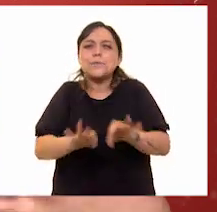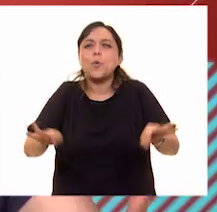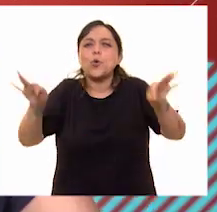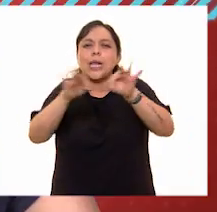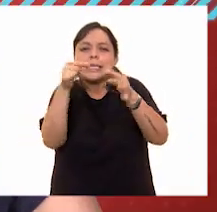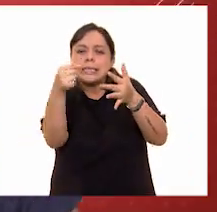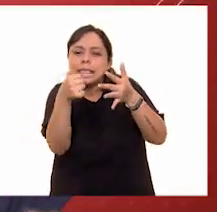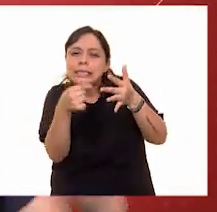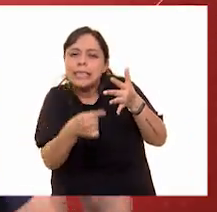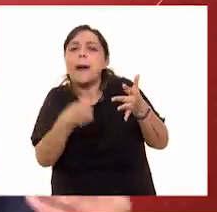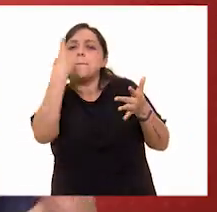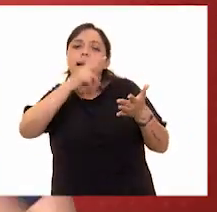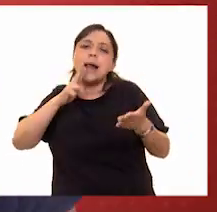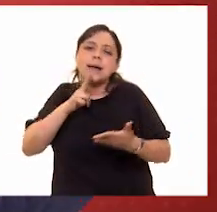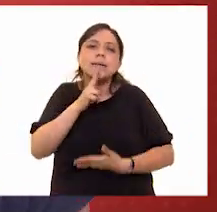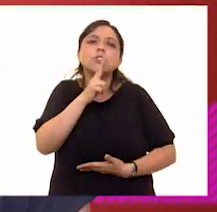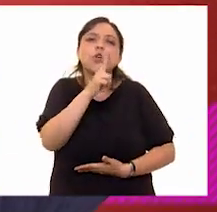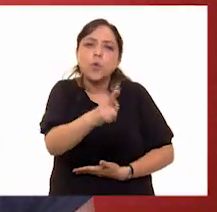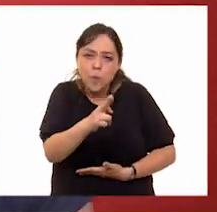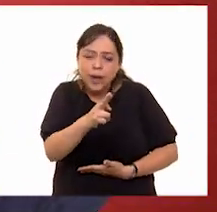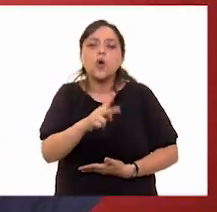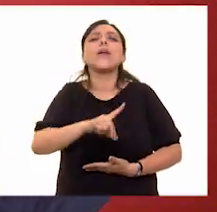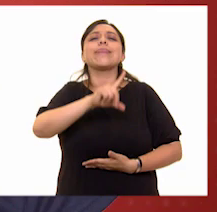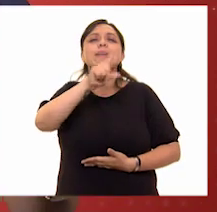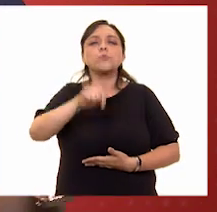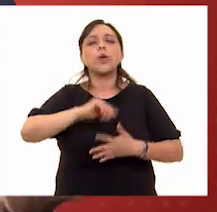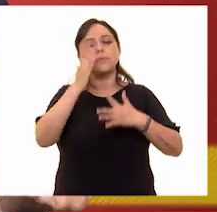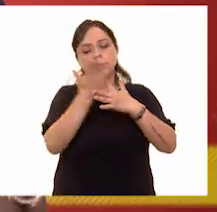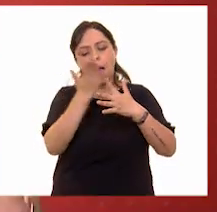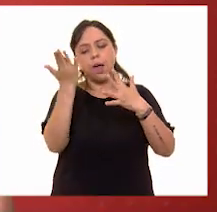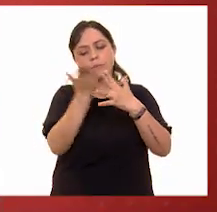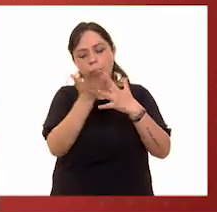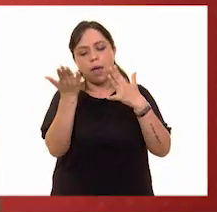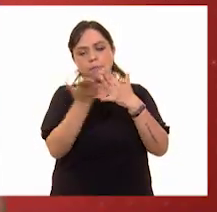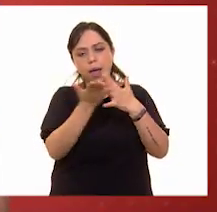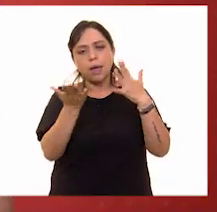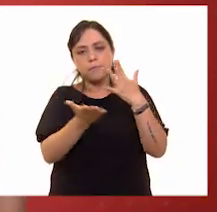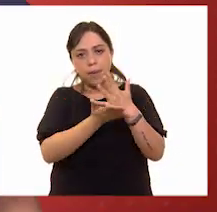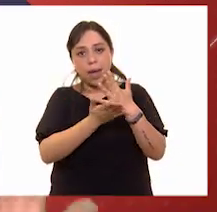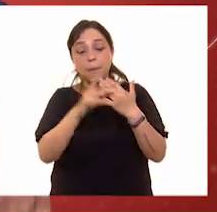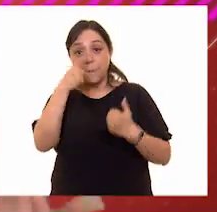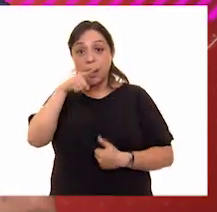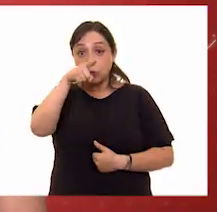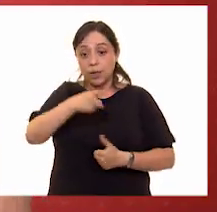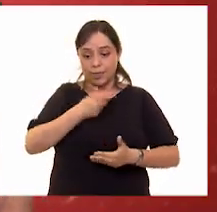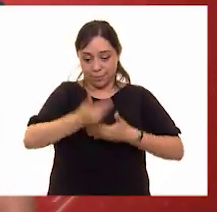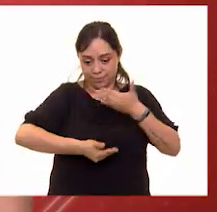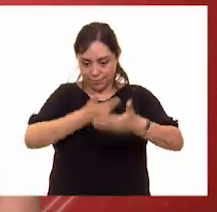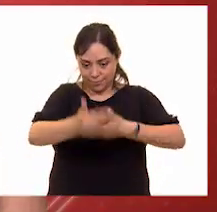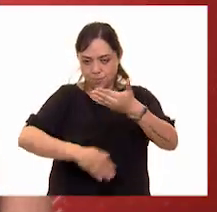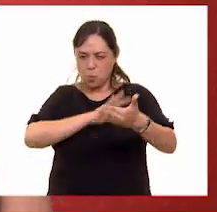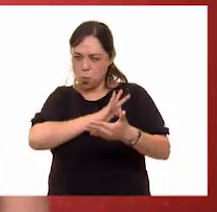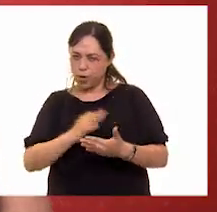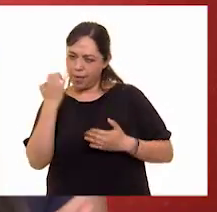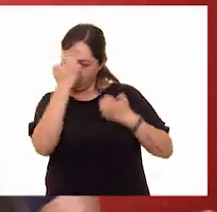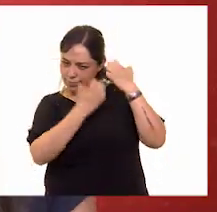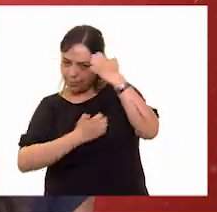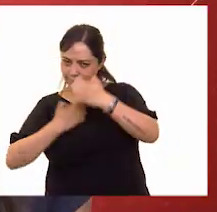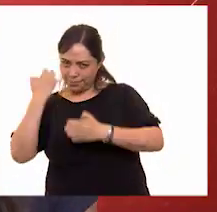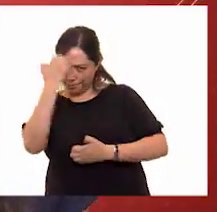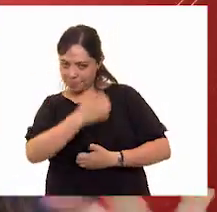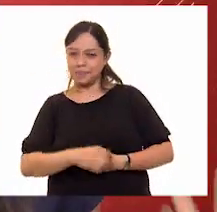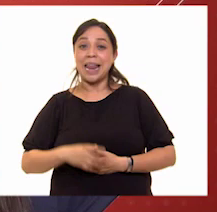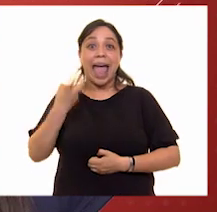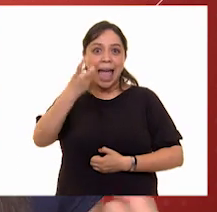necesitan para resolverlo y dividirlo en pequeños pasos lógicos, para que puedan crear un proceso y luego evaluar este proceso.